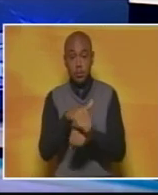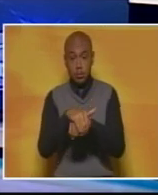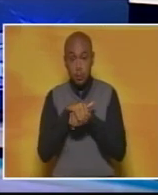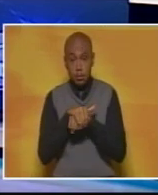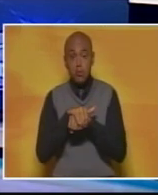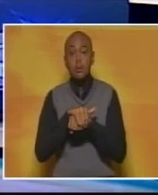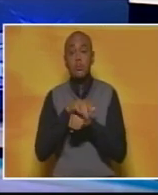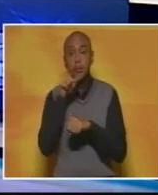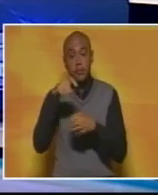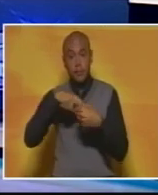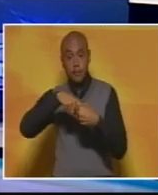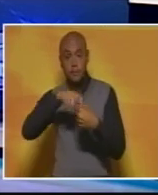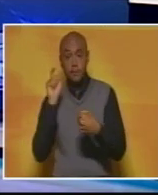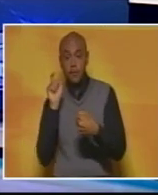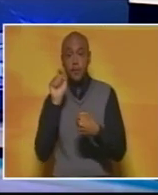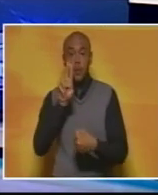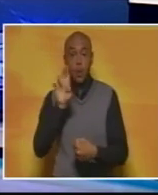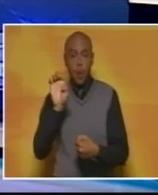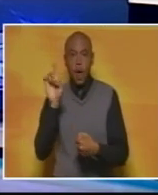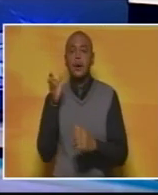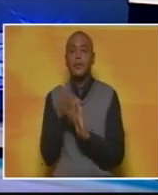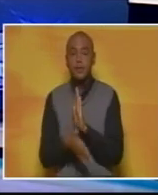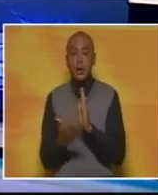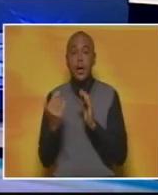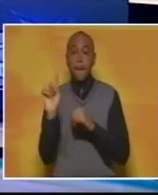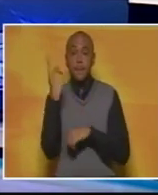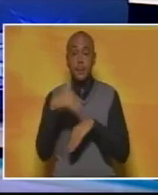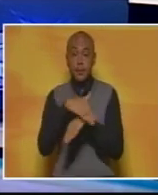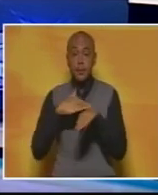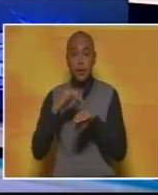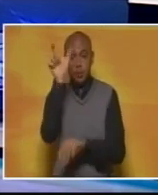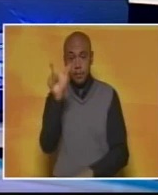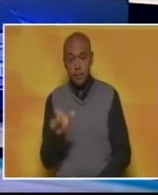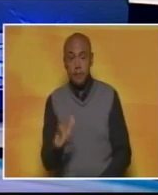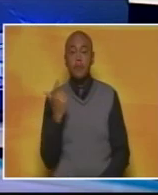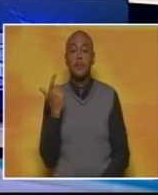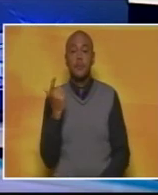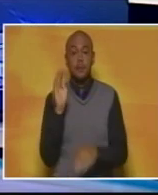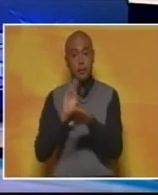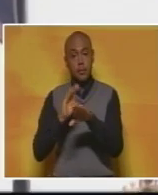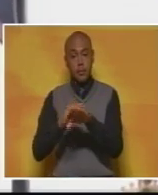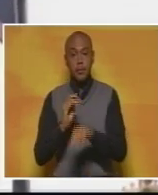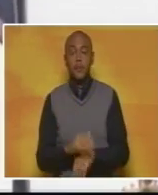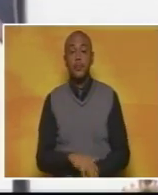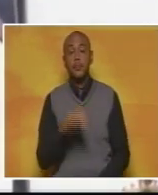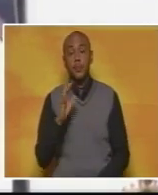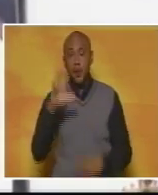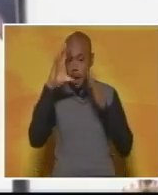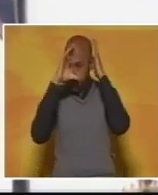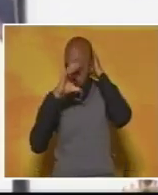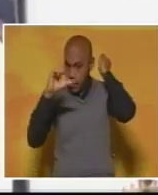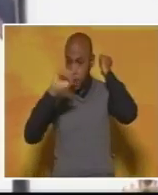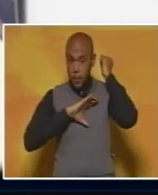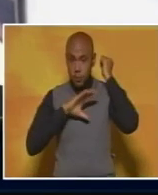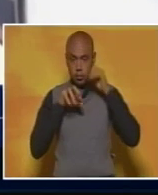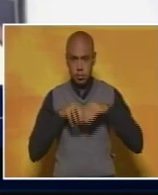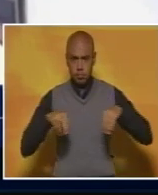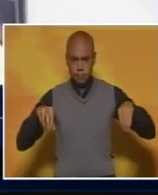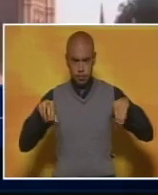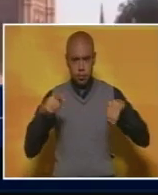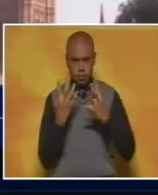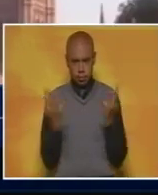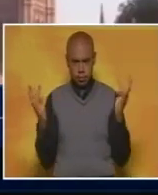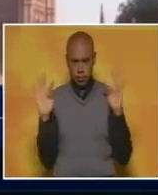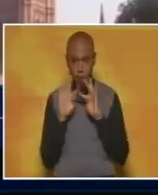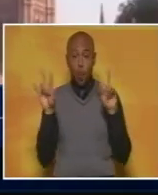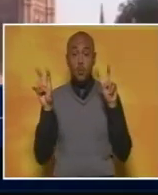bloque comunitario, tal y como había solicitado el primer ministro británico Boris Johnson. Los embajadores europeos tomaron la decisión durante una